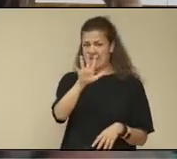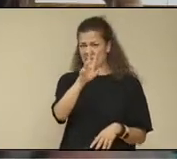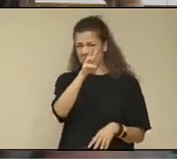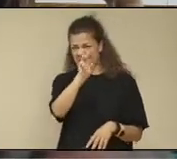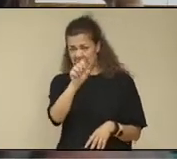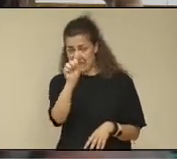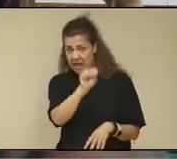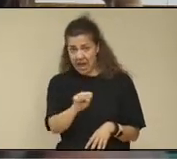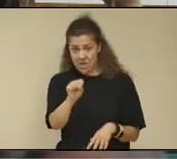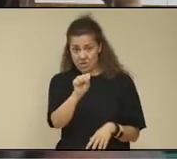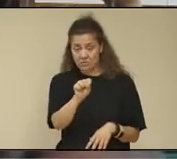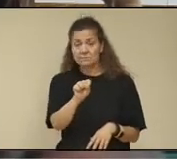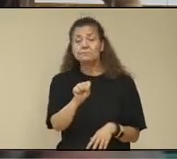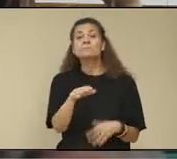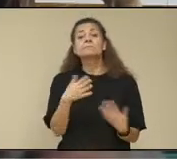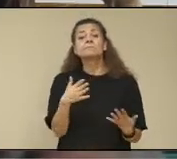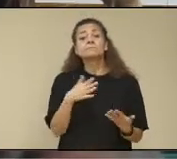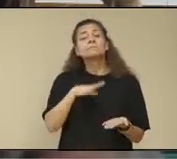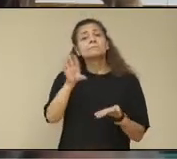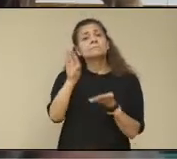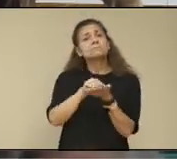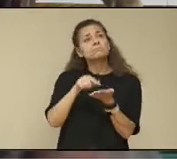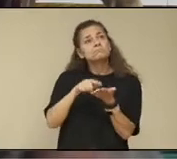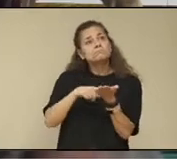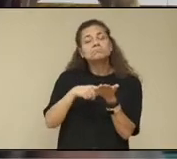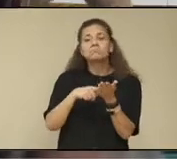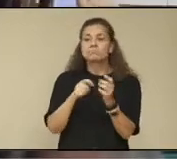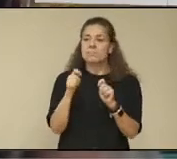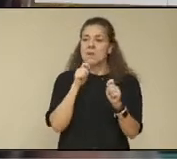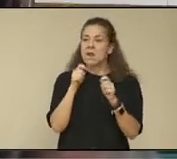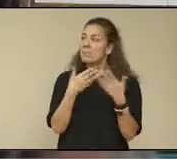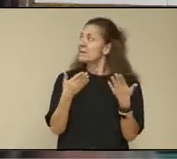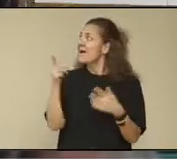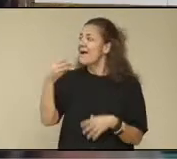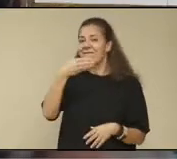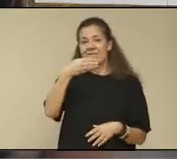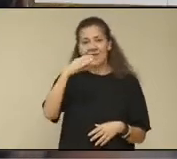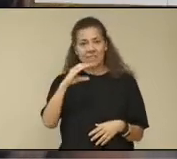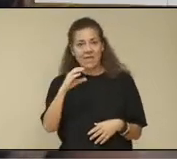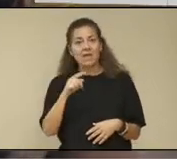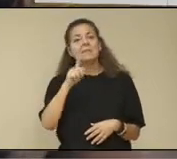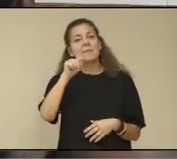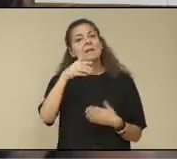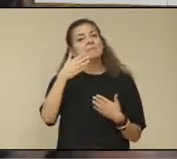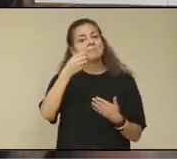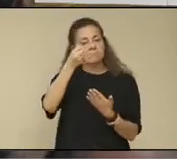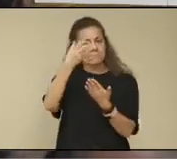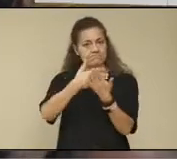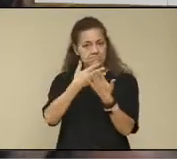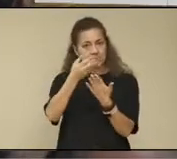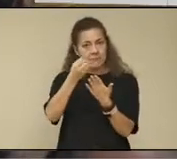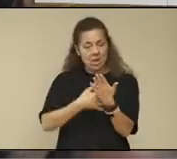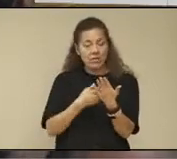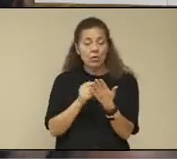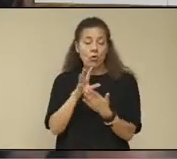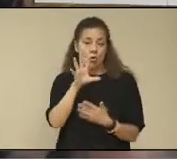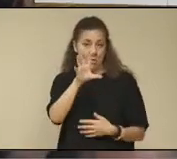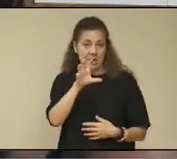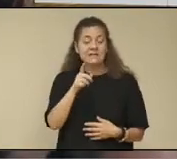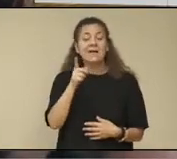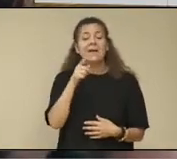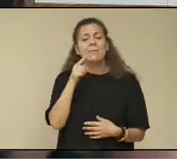años, y que lo recoge la prensa. Aquí está la BBC y El País, que lo recomiendan. Pero dentro